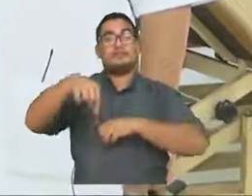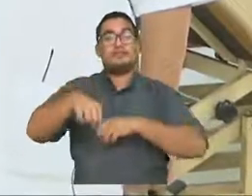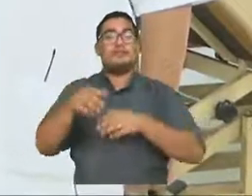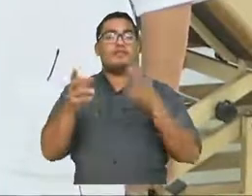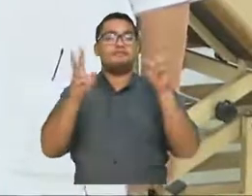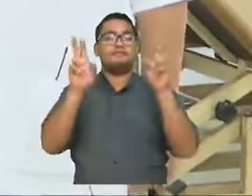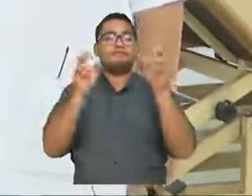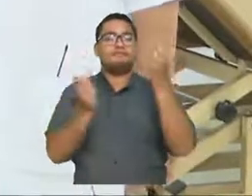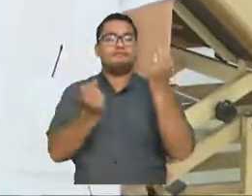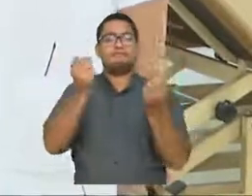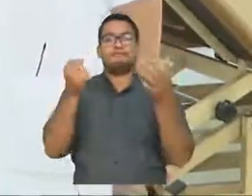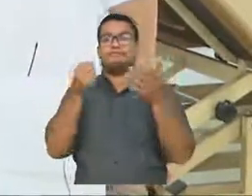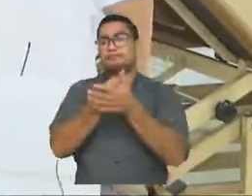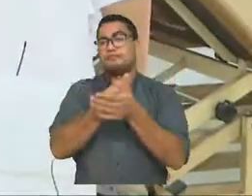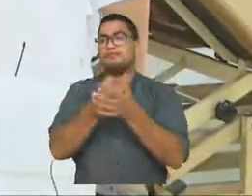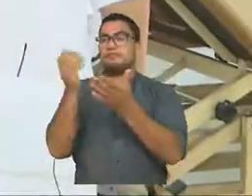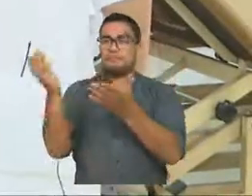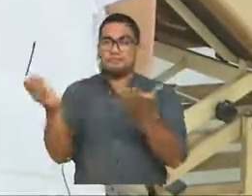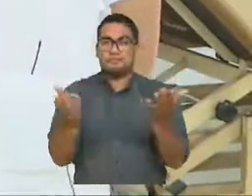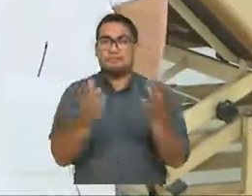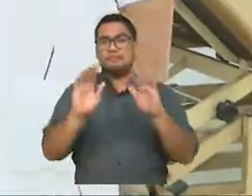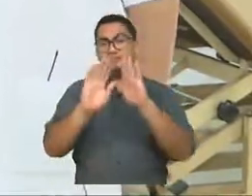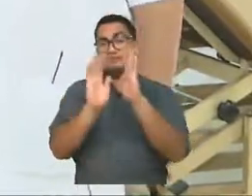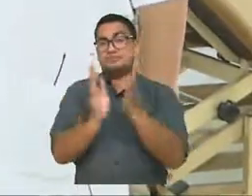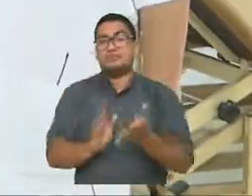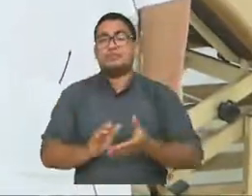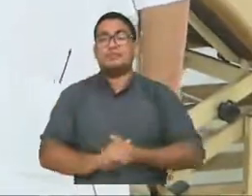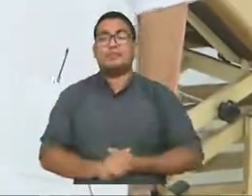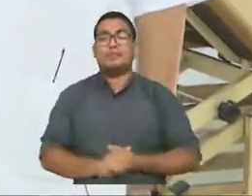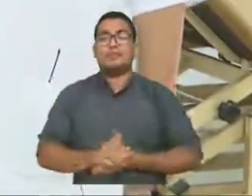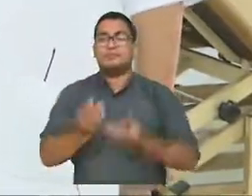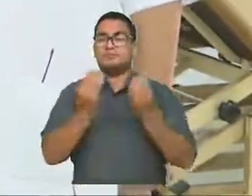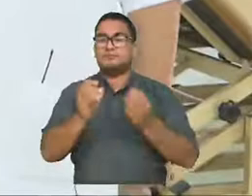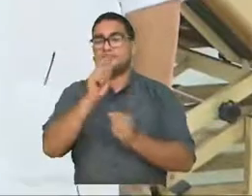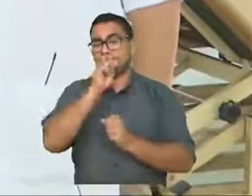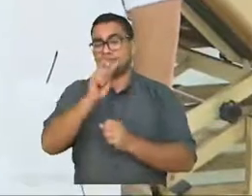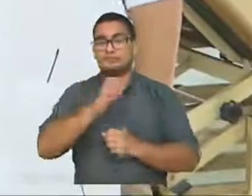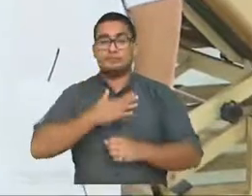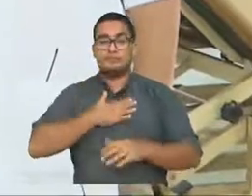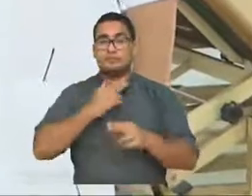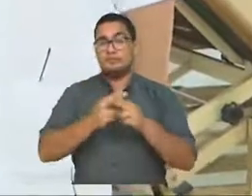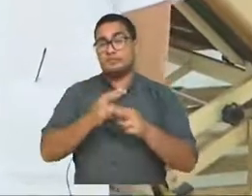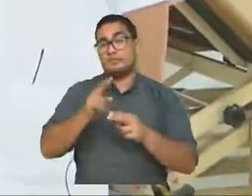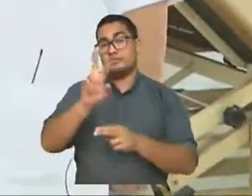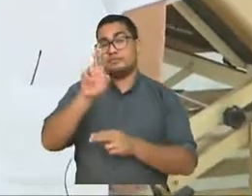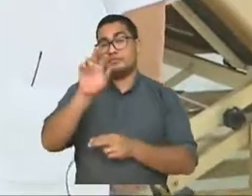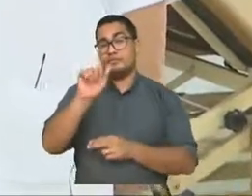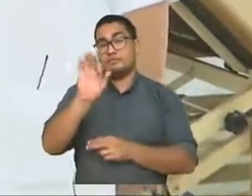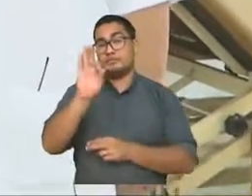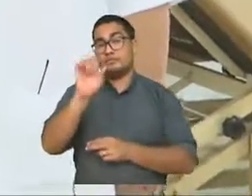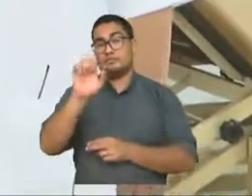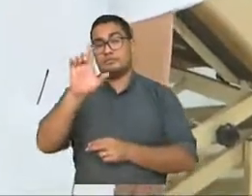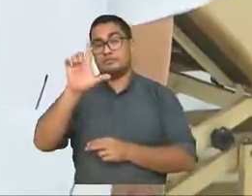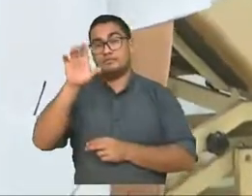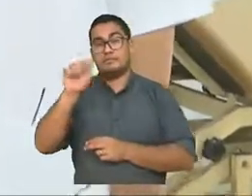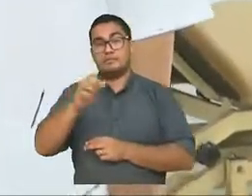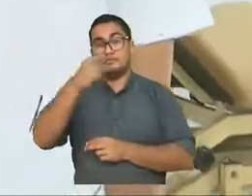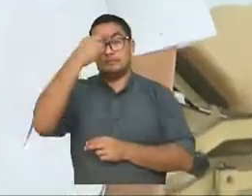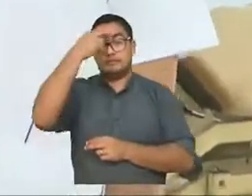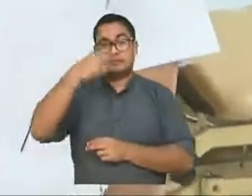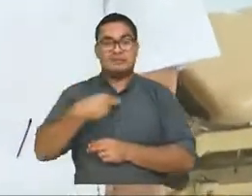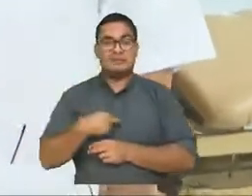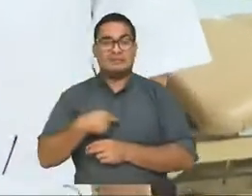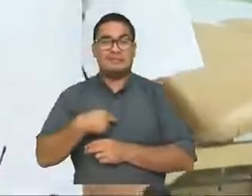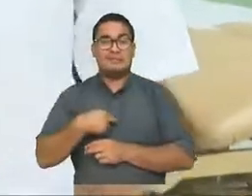tránsito. Bienvenida, compañera, mucho gusto, es un placer. De mucho gusto, mi nombre es Rafaela Marenco, soy la responsable del departamento